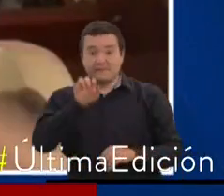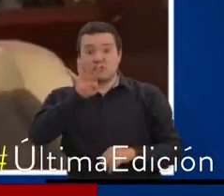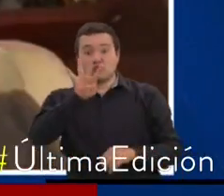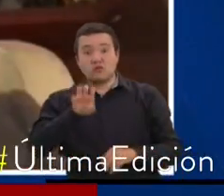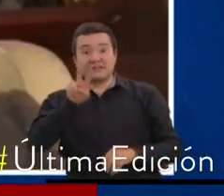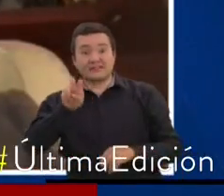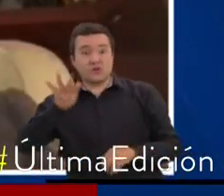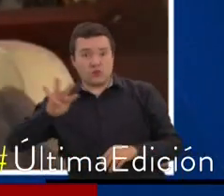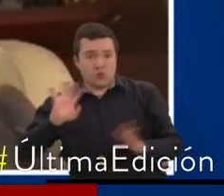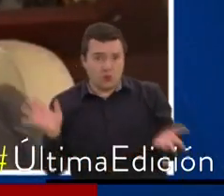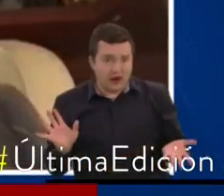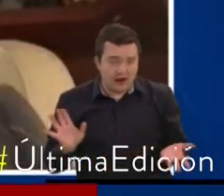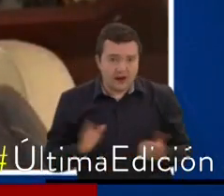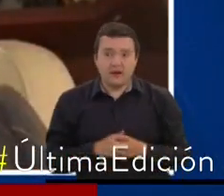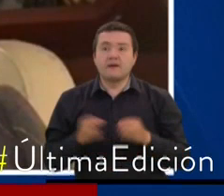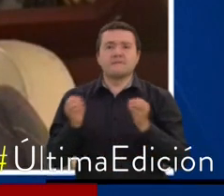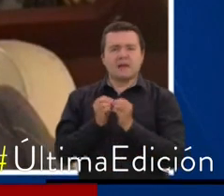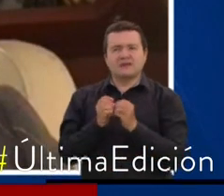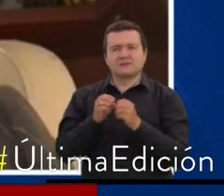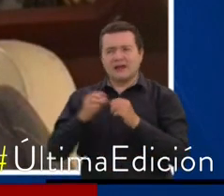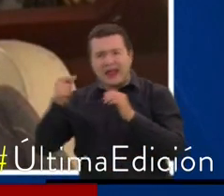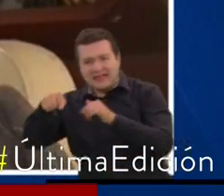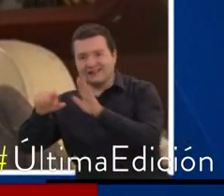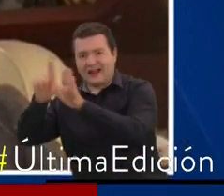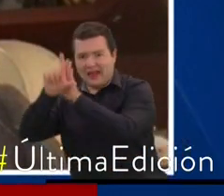imputación conforme a la misma legislación.